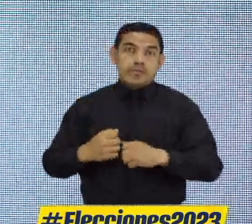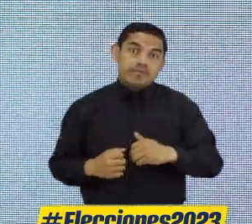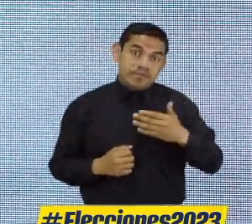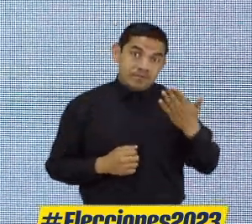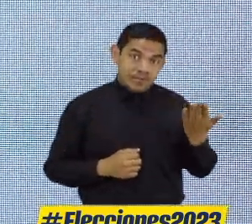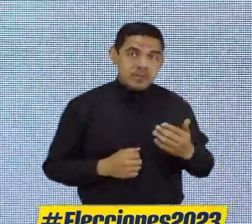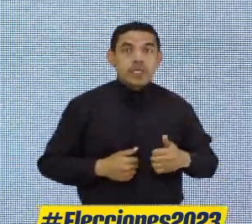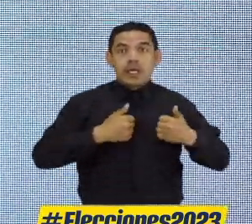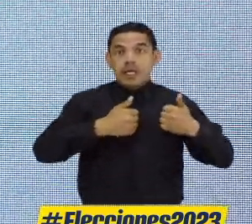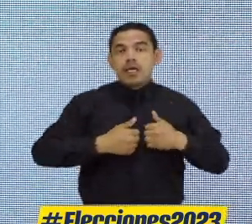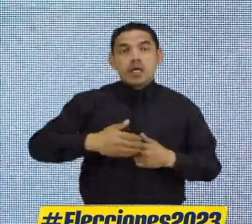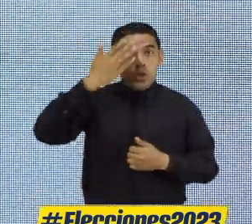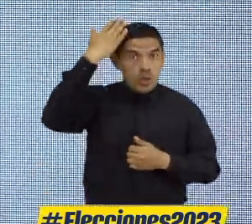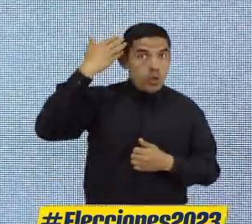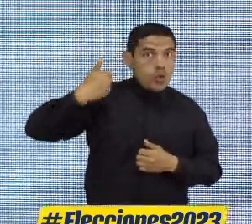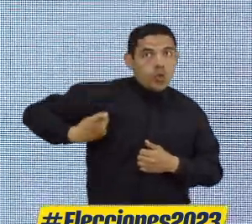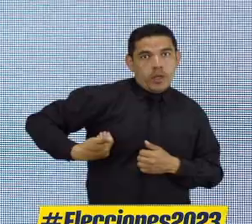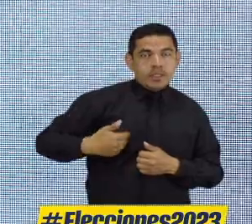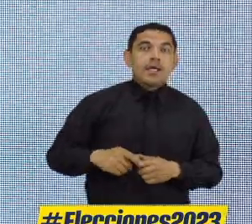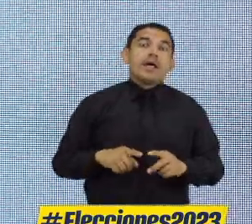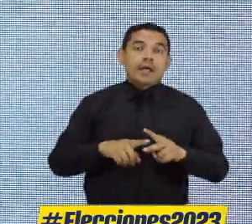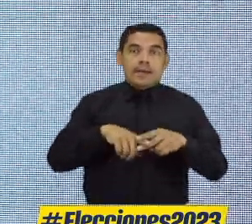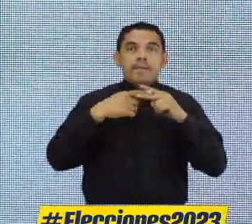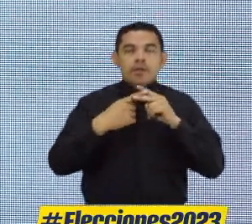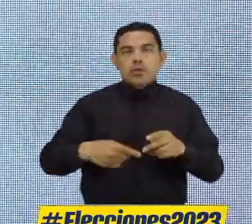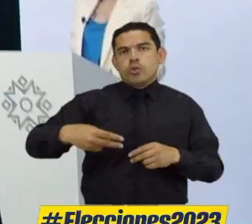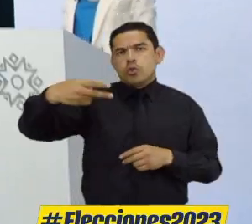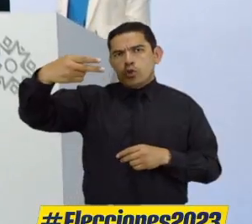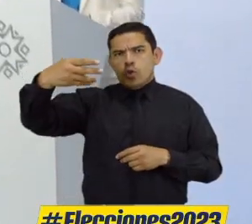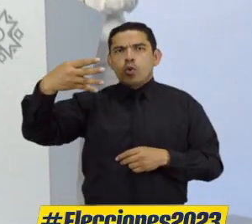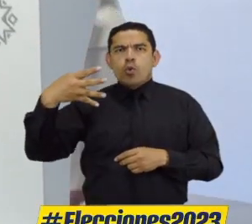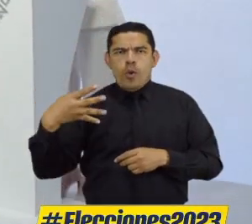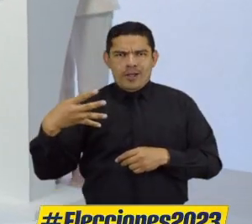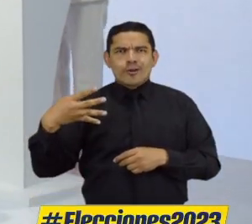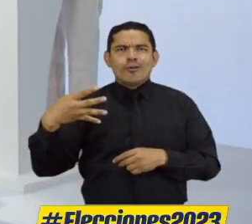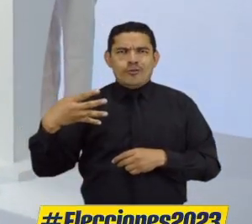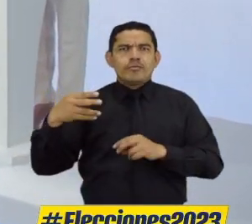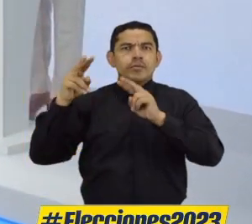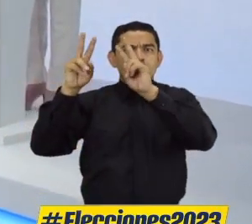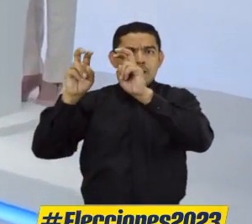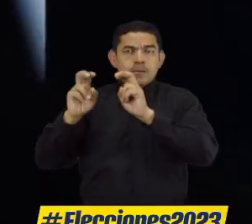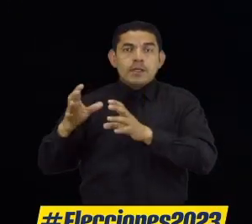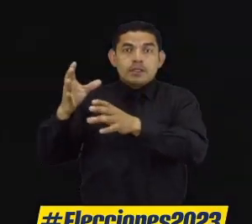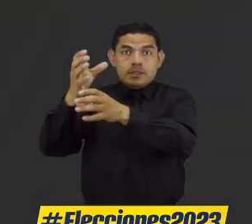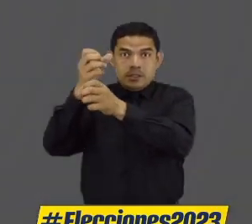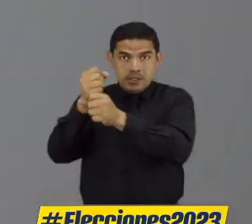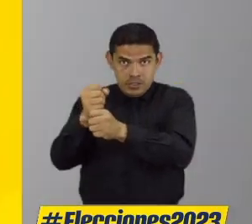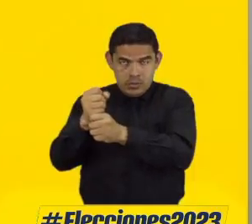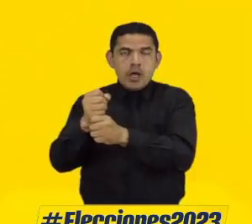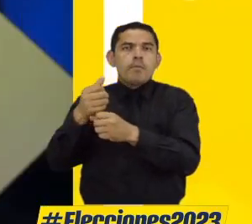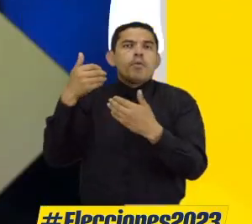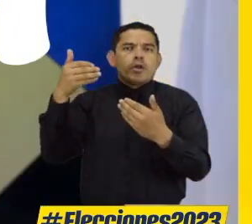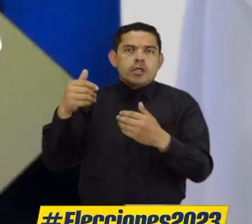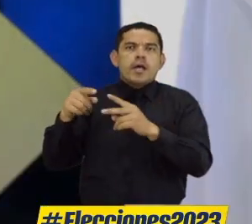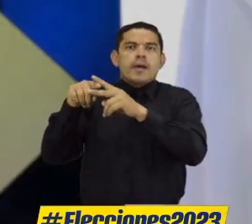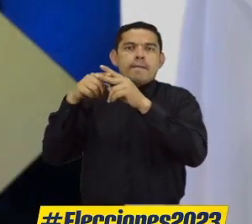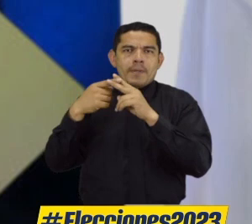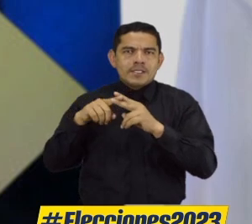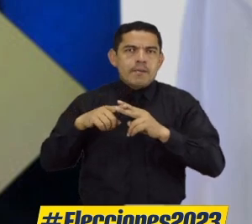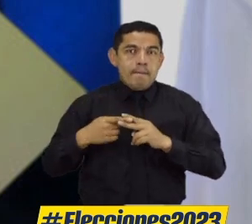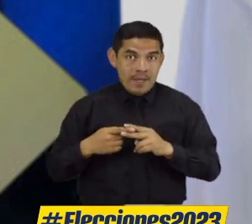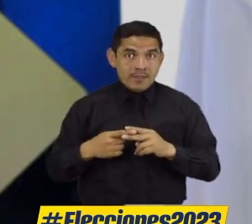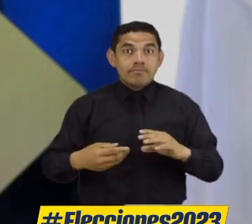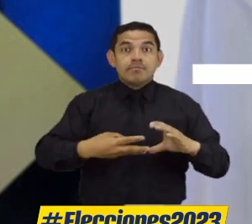mientras que la candidata Luisa González inició los bloques 2 y 4, referentes a los ejes de seguridad y política. El